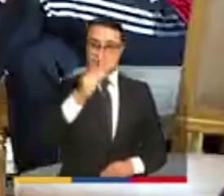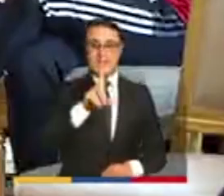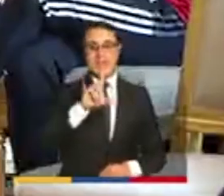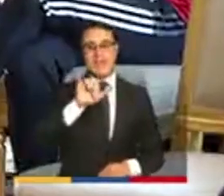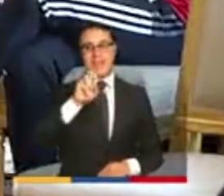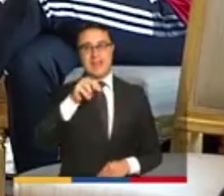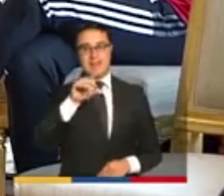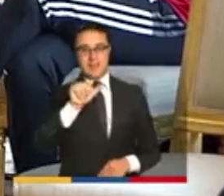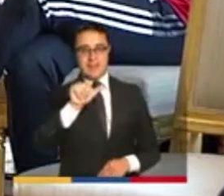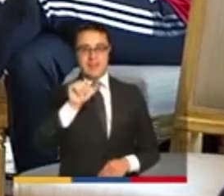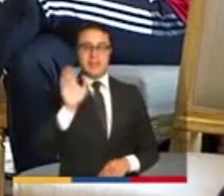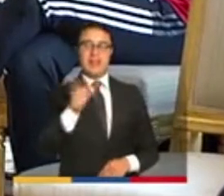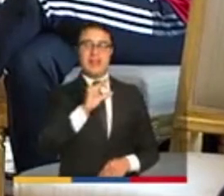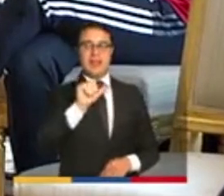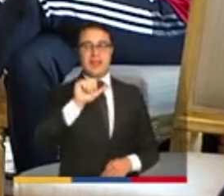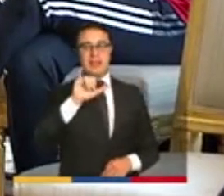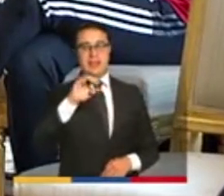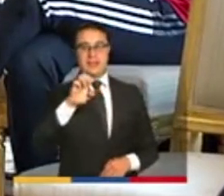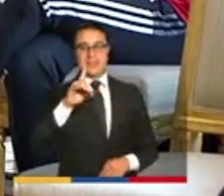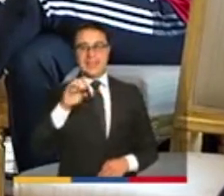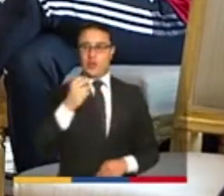Caicedo Alegría.